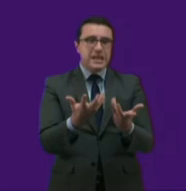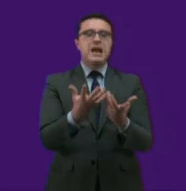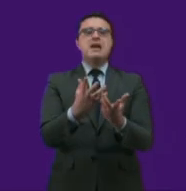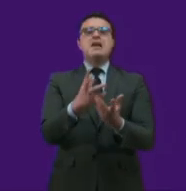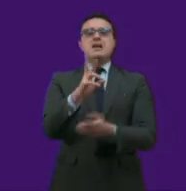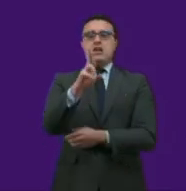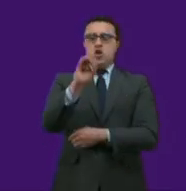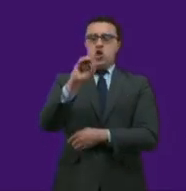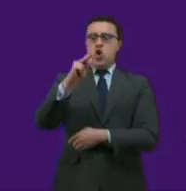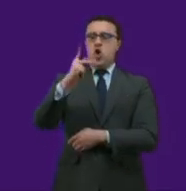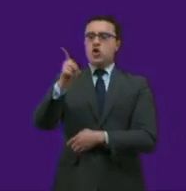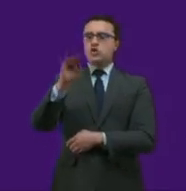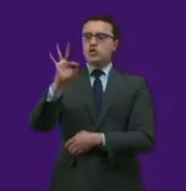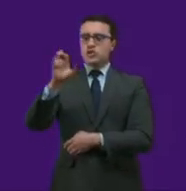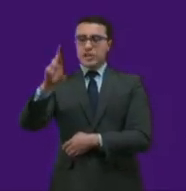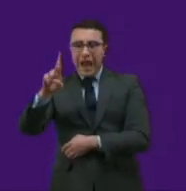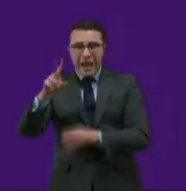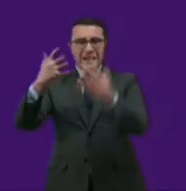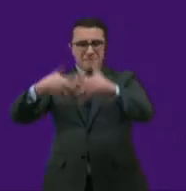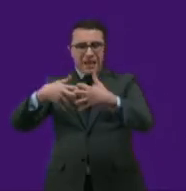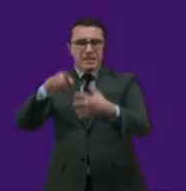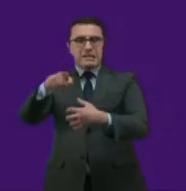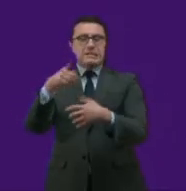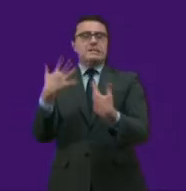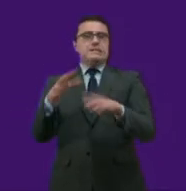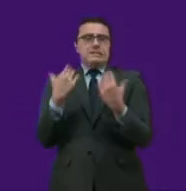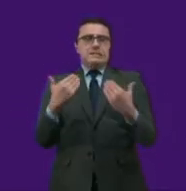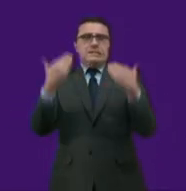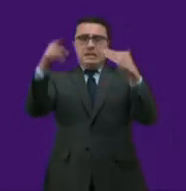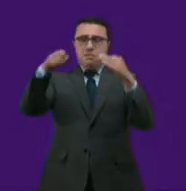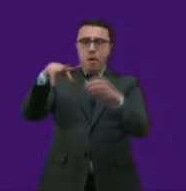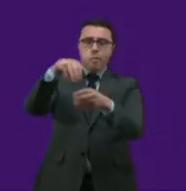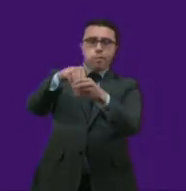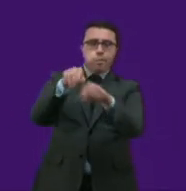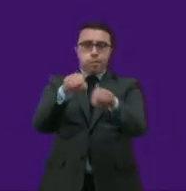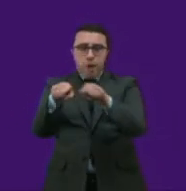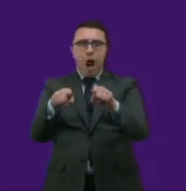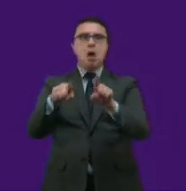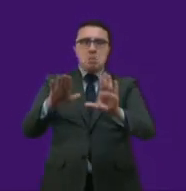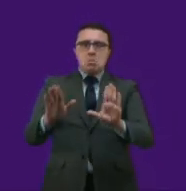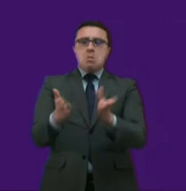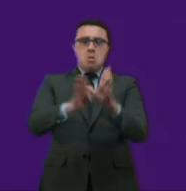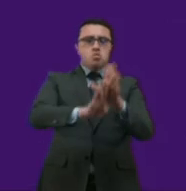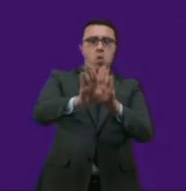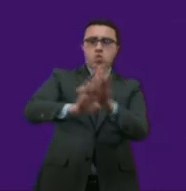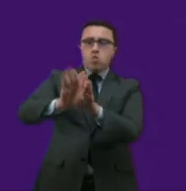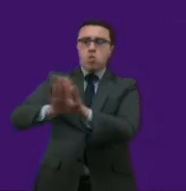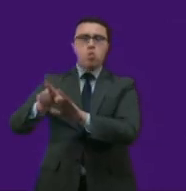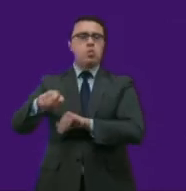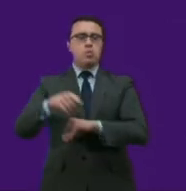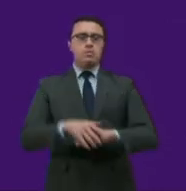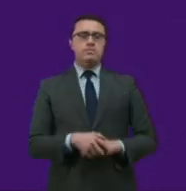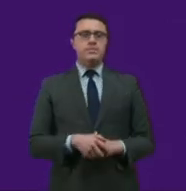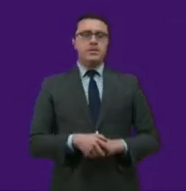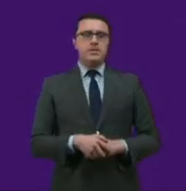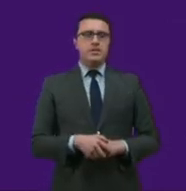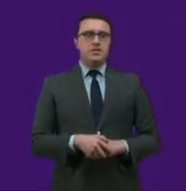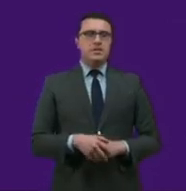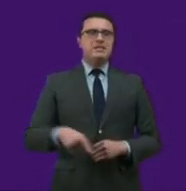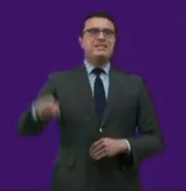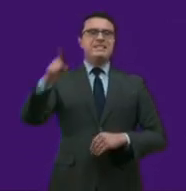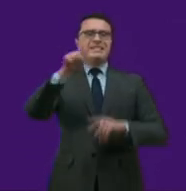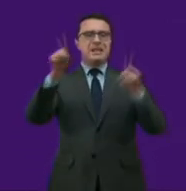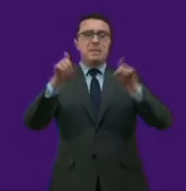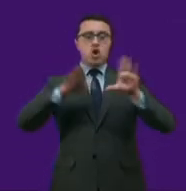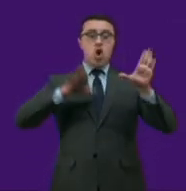Rockstar, sin duda, que es una muy buena incubadora acá. Y es cansón, esos concursos. Uno